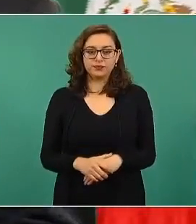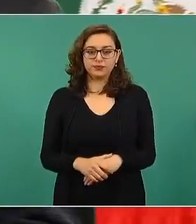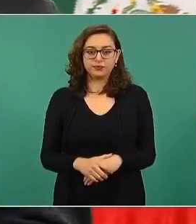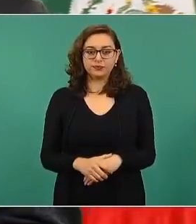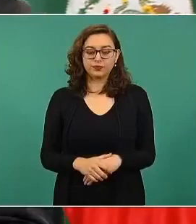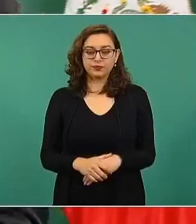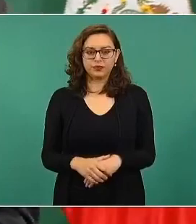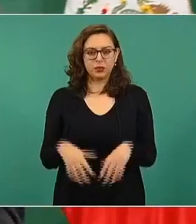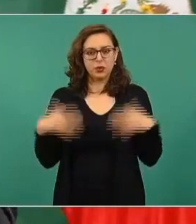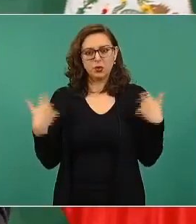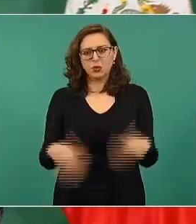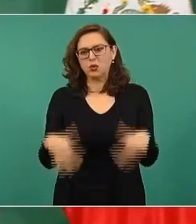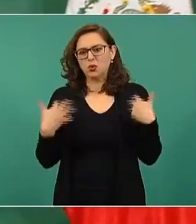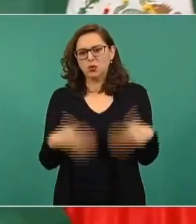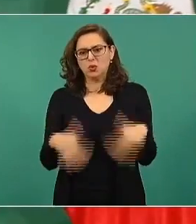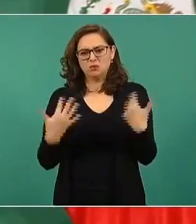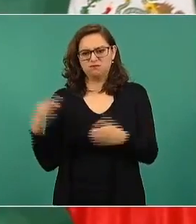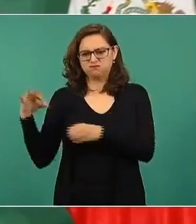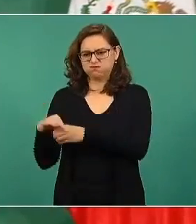aplanadora.